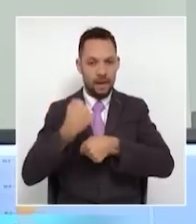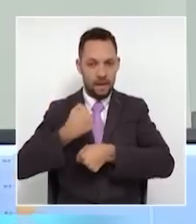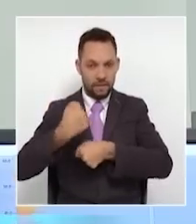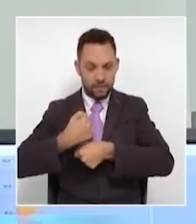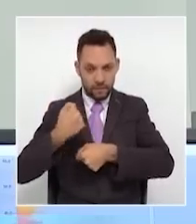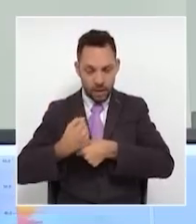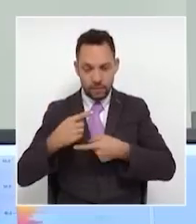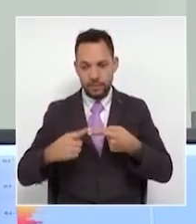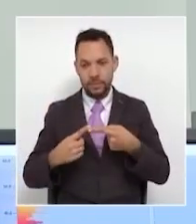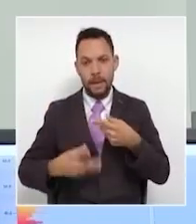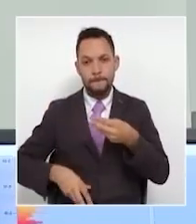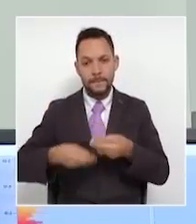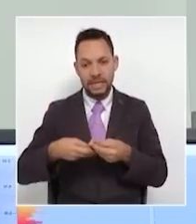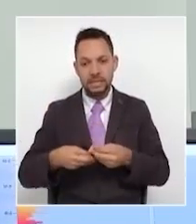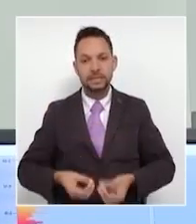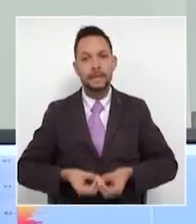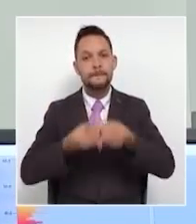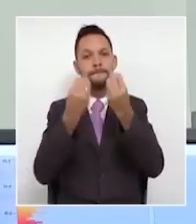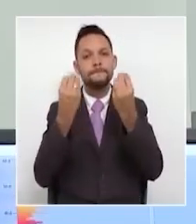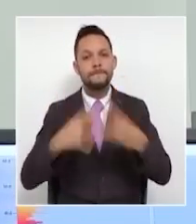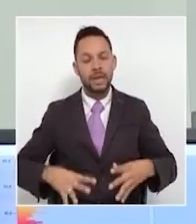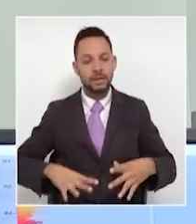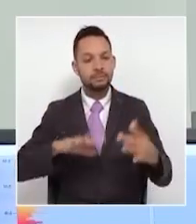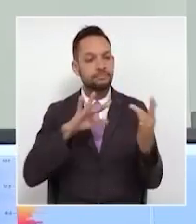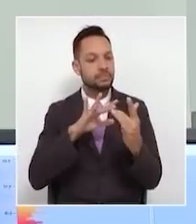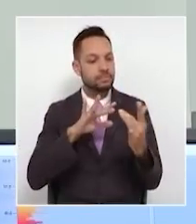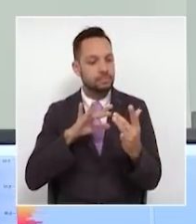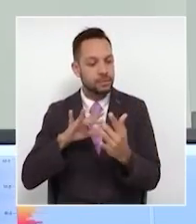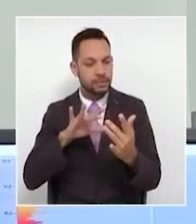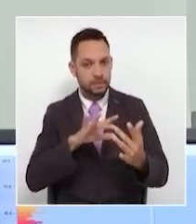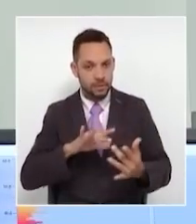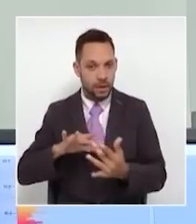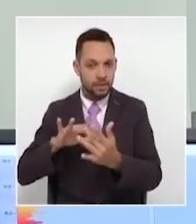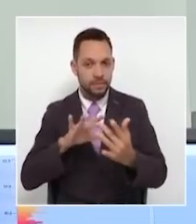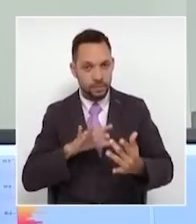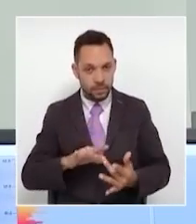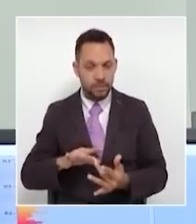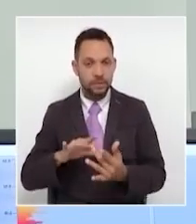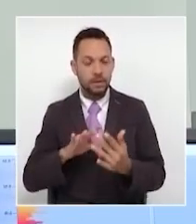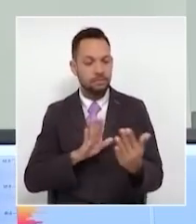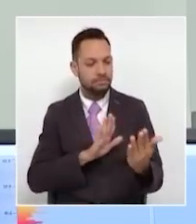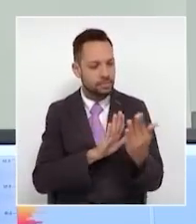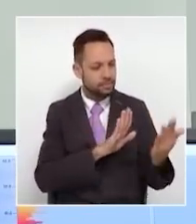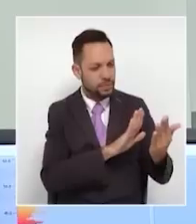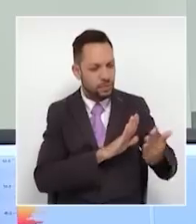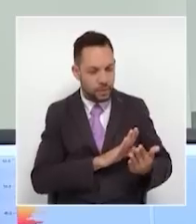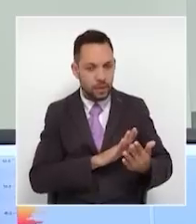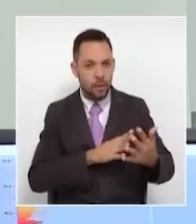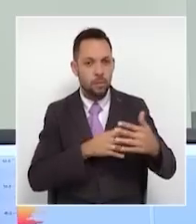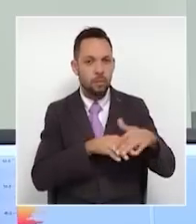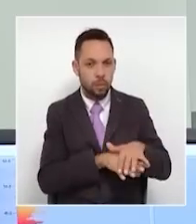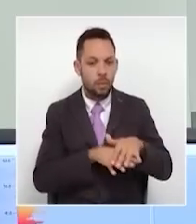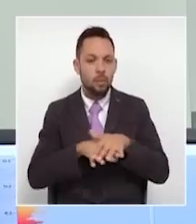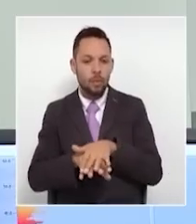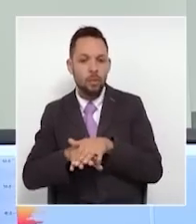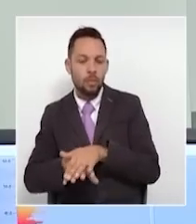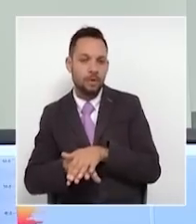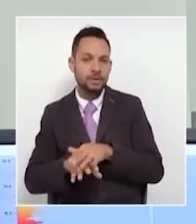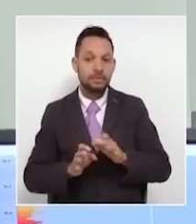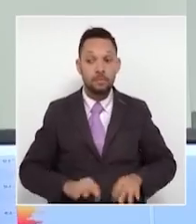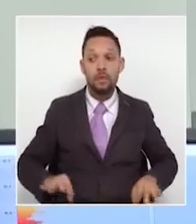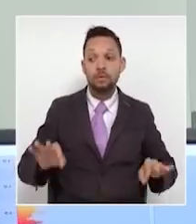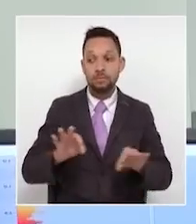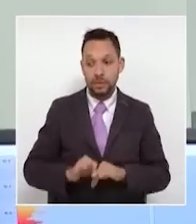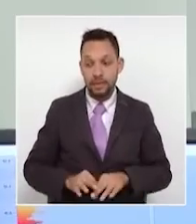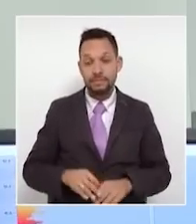y pérdida de la capacidad de relacionarme con los demás es importante que ustedes sepan que